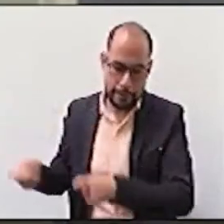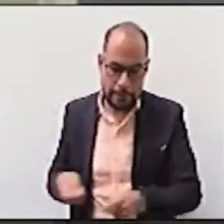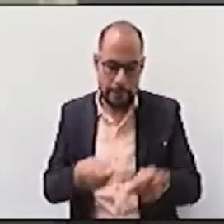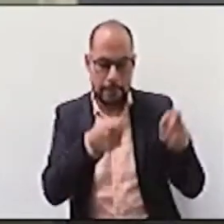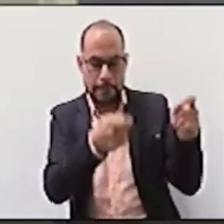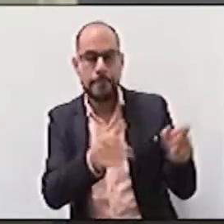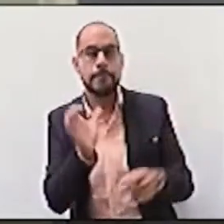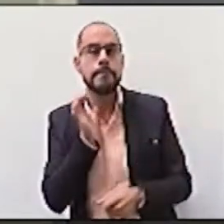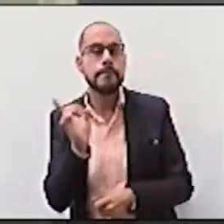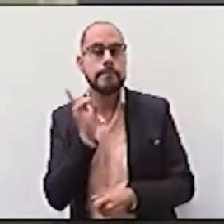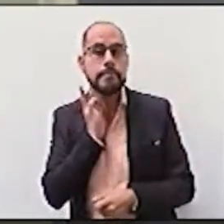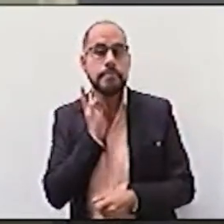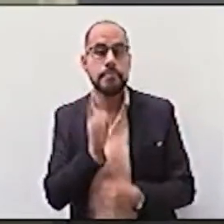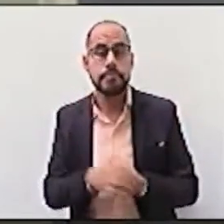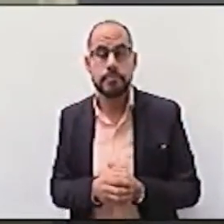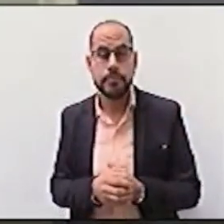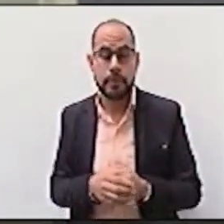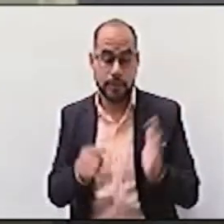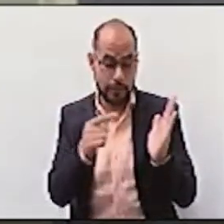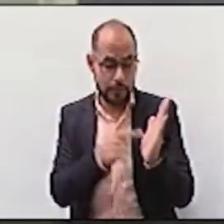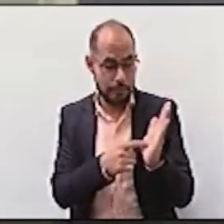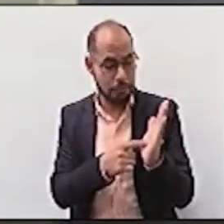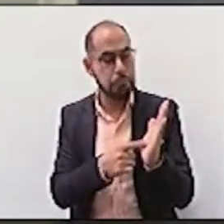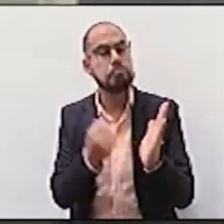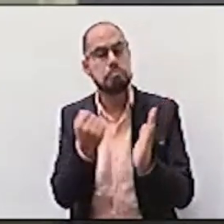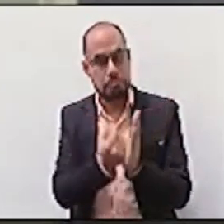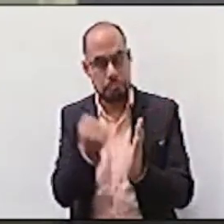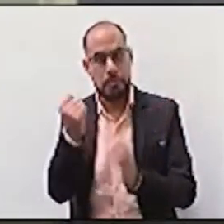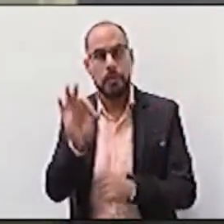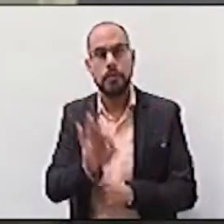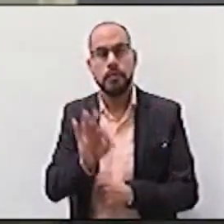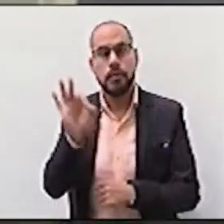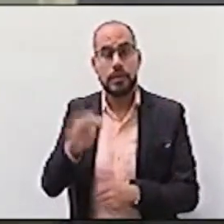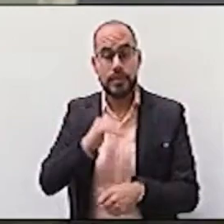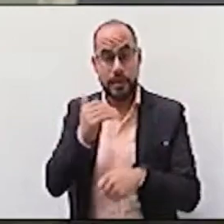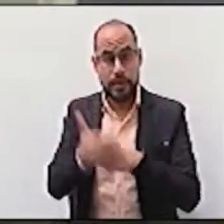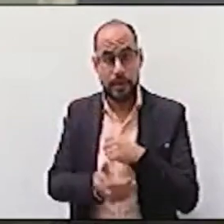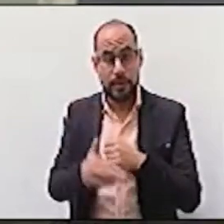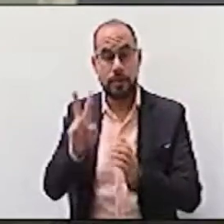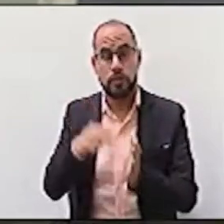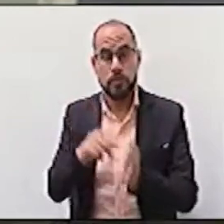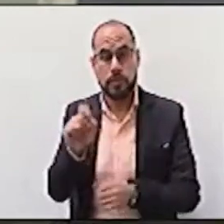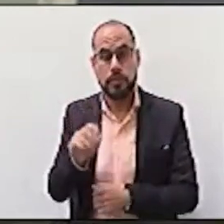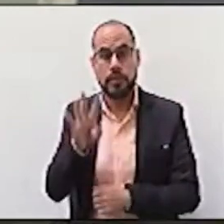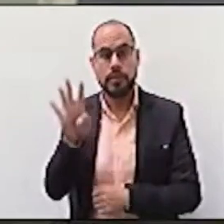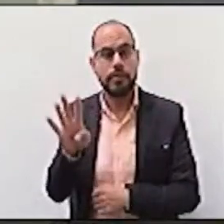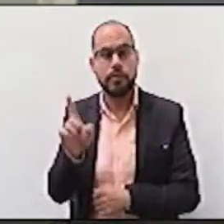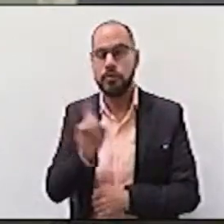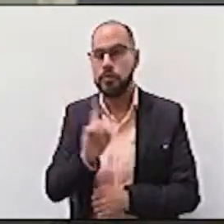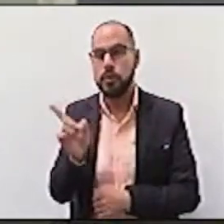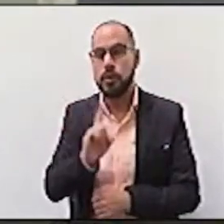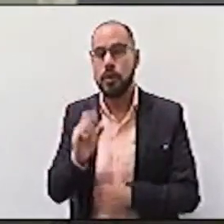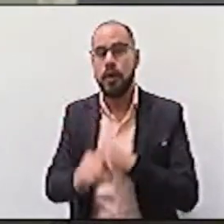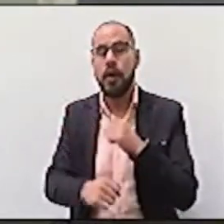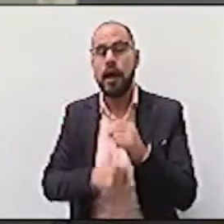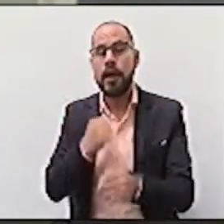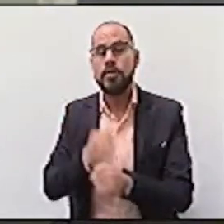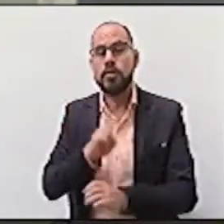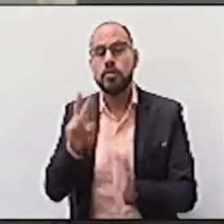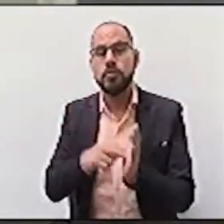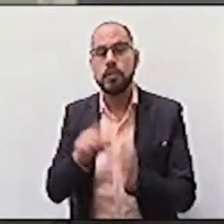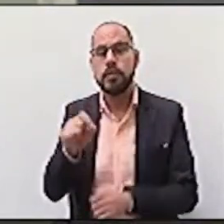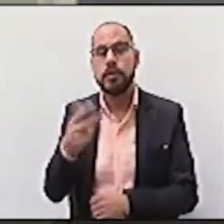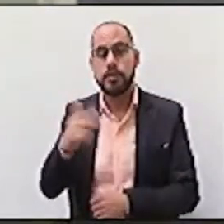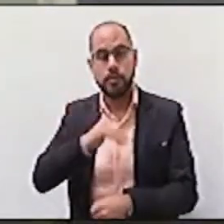Pues contiene o ratifica que el plazo, en lugar de vencer el 24, fenece en 2028. Pero